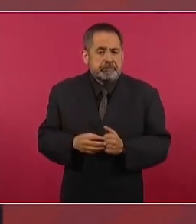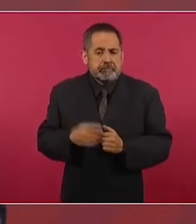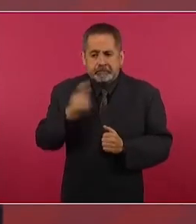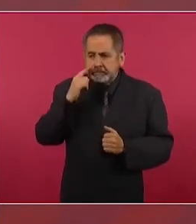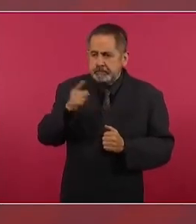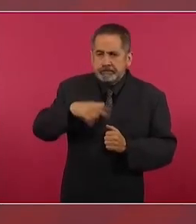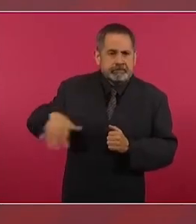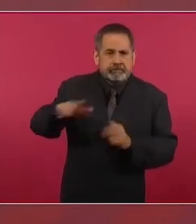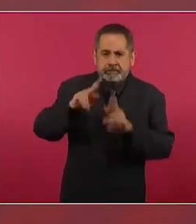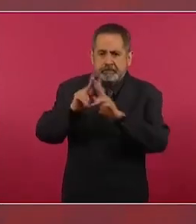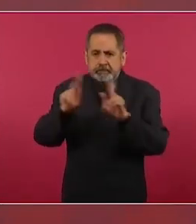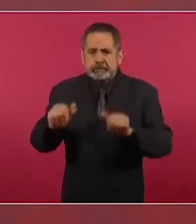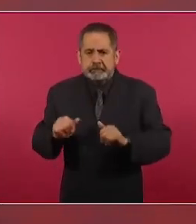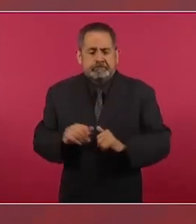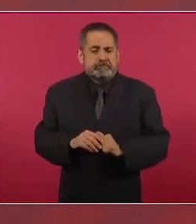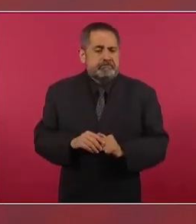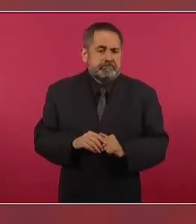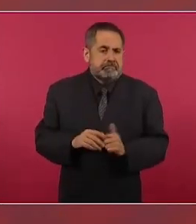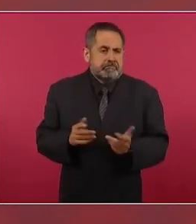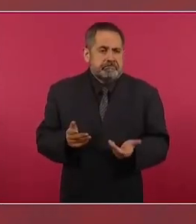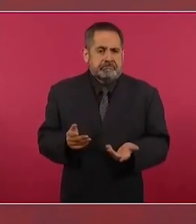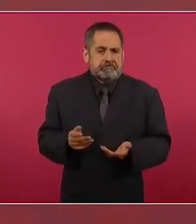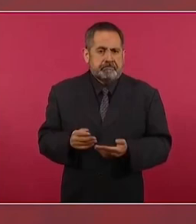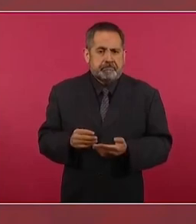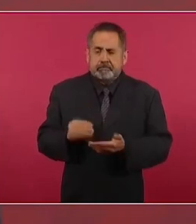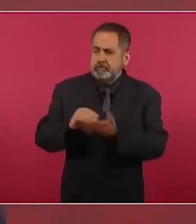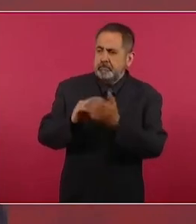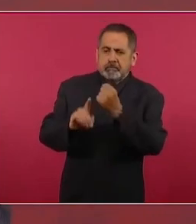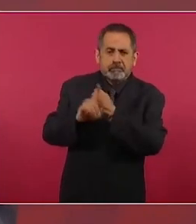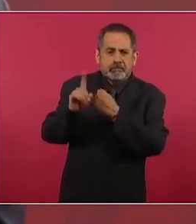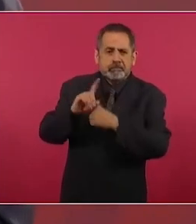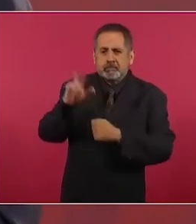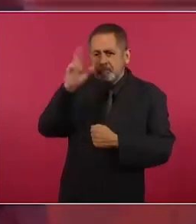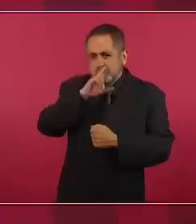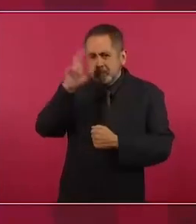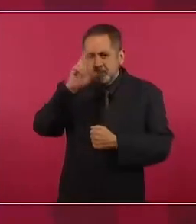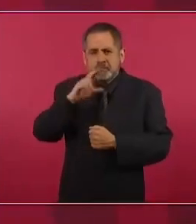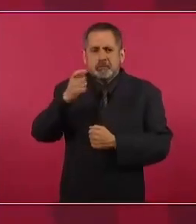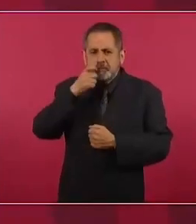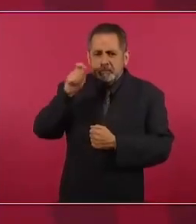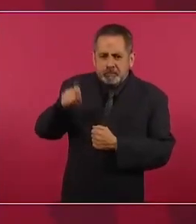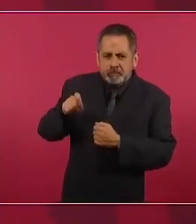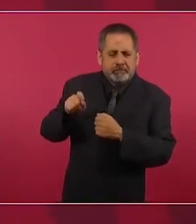conseguir la paz entre Rusia y Ucrania,